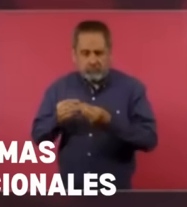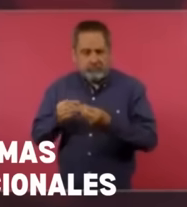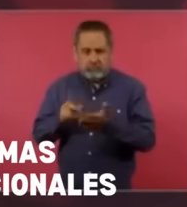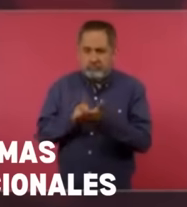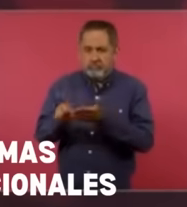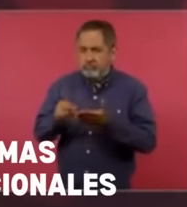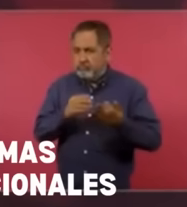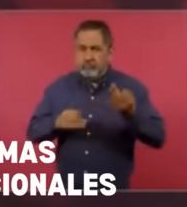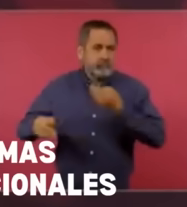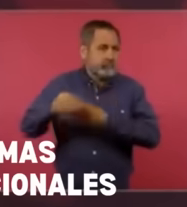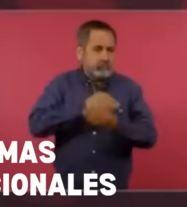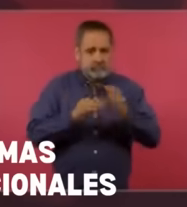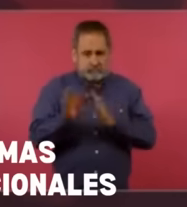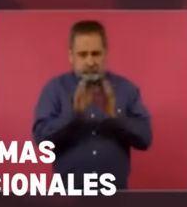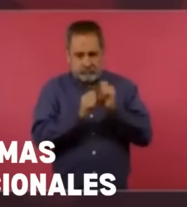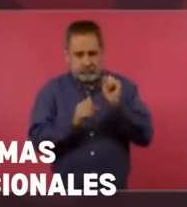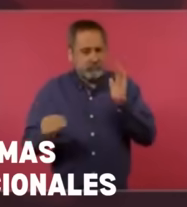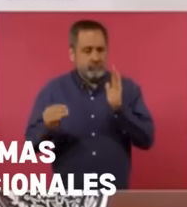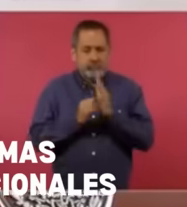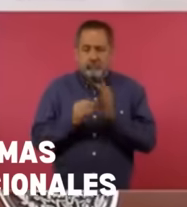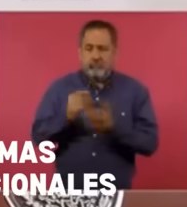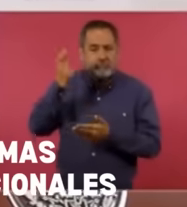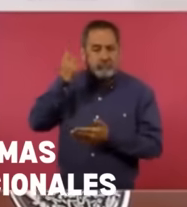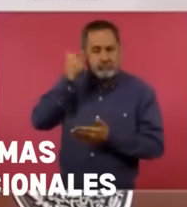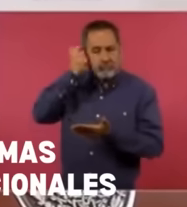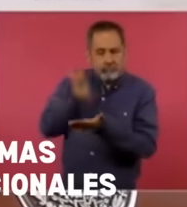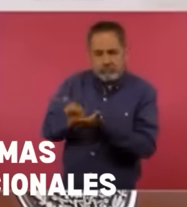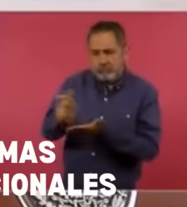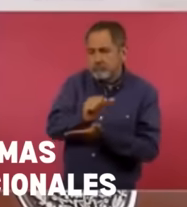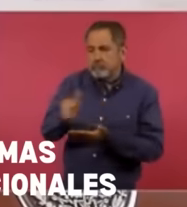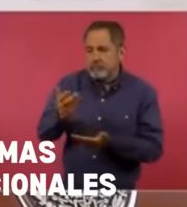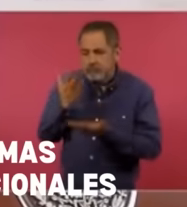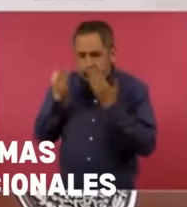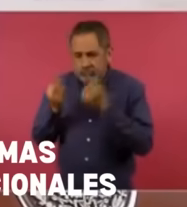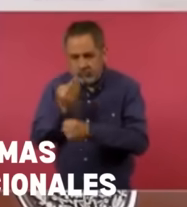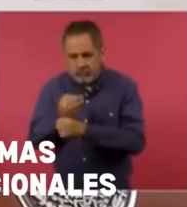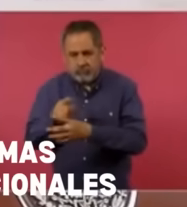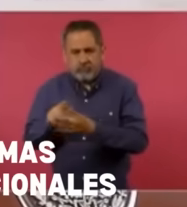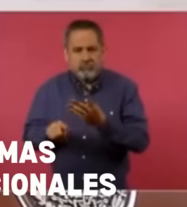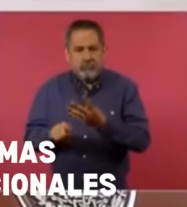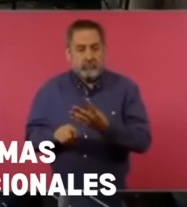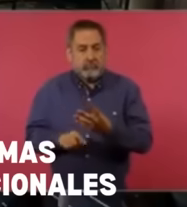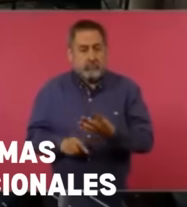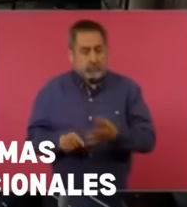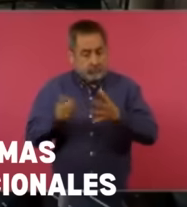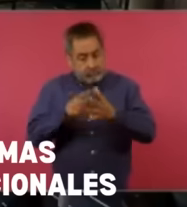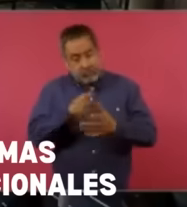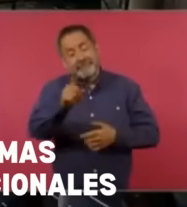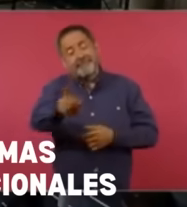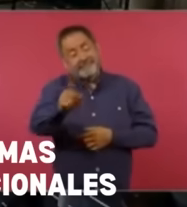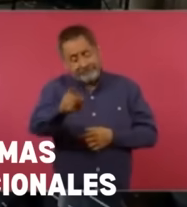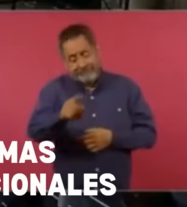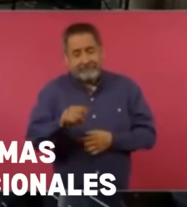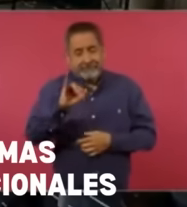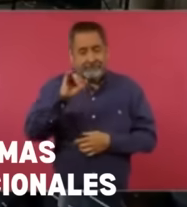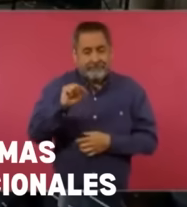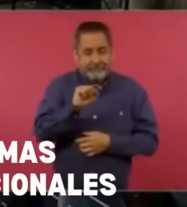derecho constitucional está muy bien la del ise Ah la del